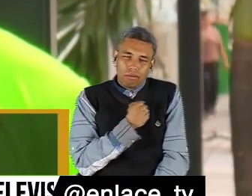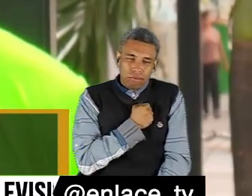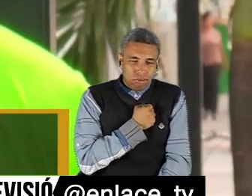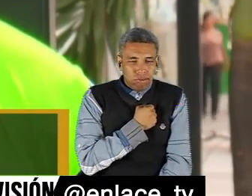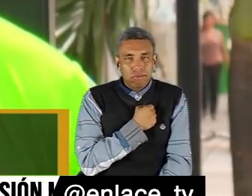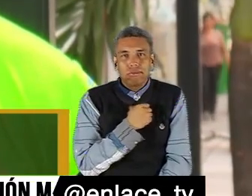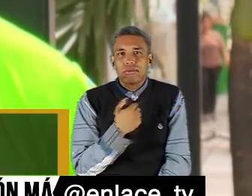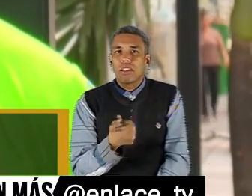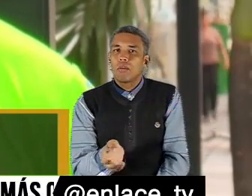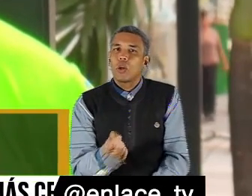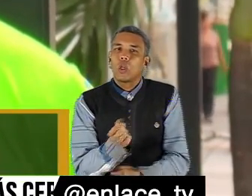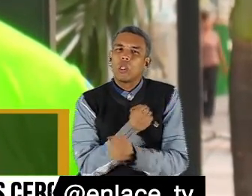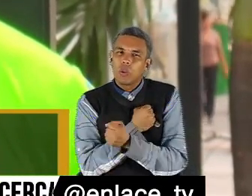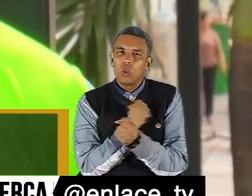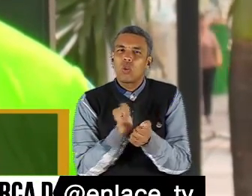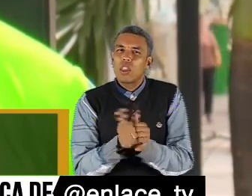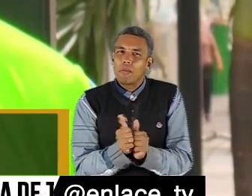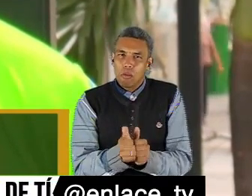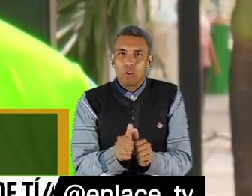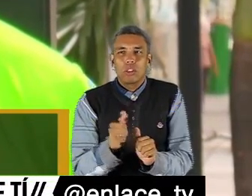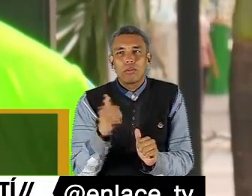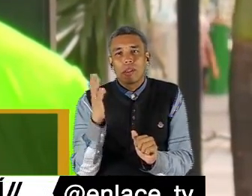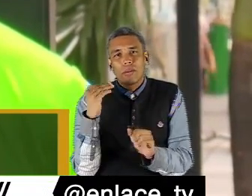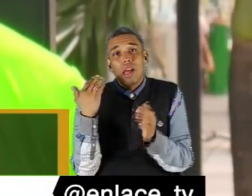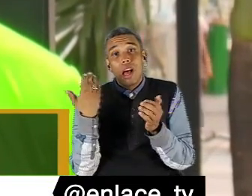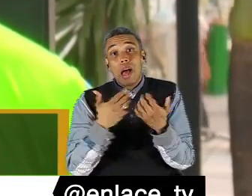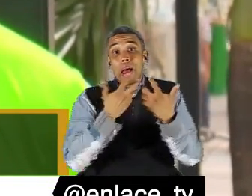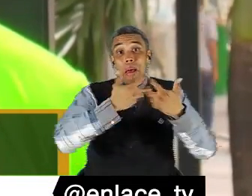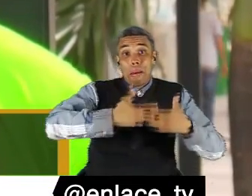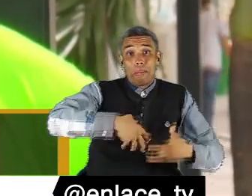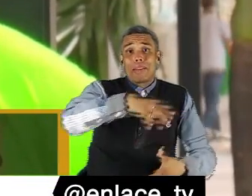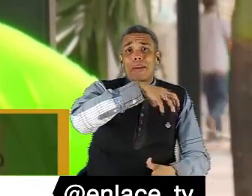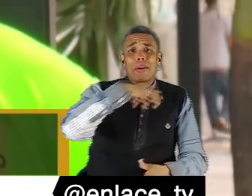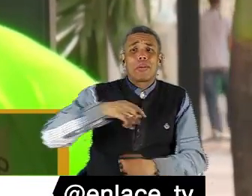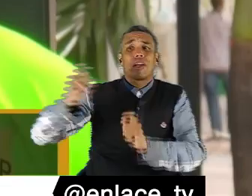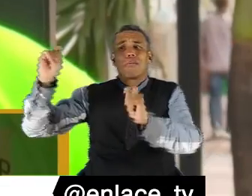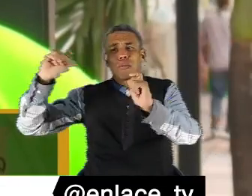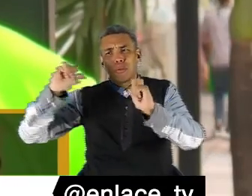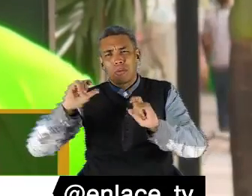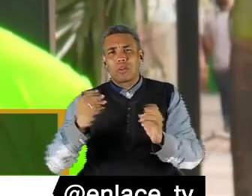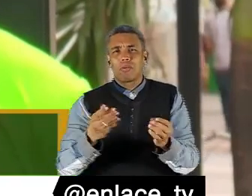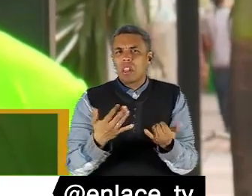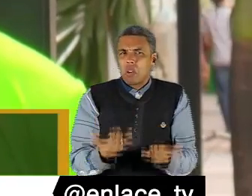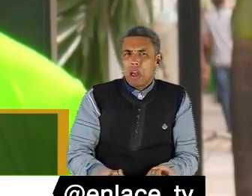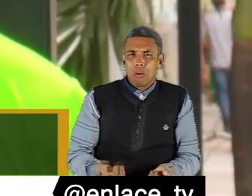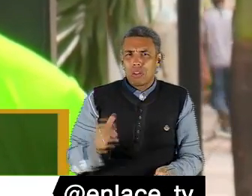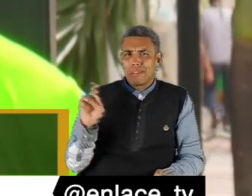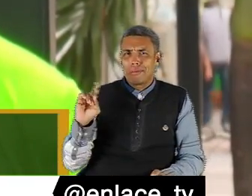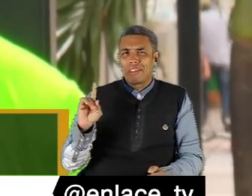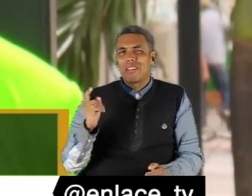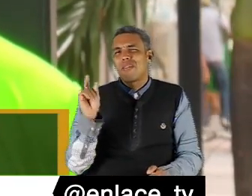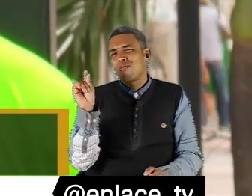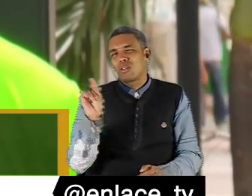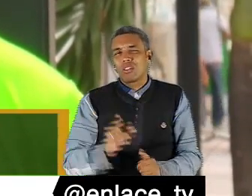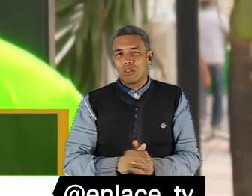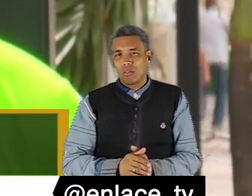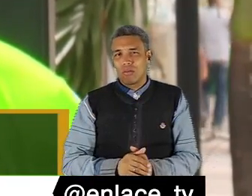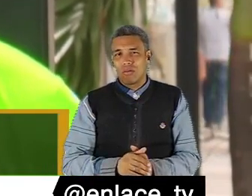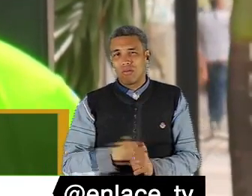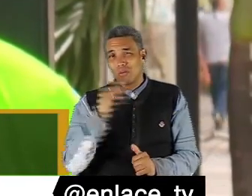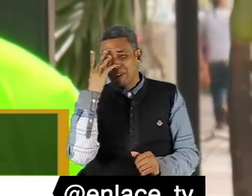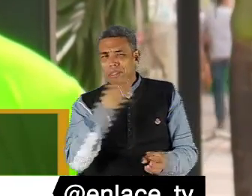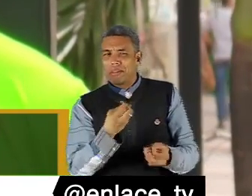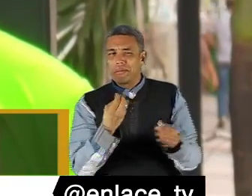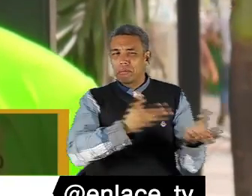jugar y había mucho patrocinador. Ahorita los patrocinadores se han acabado porque ya los jugadores no van, le dan uniforme, no regresan. Por eso admiro